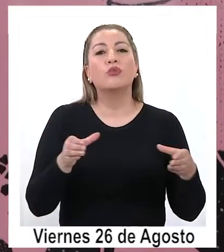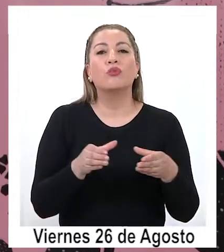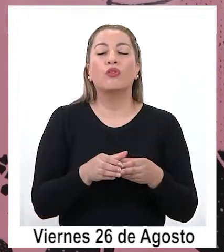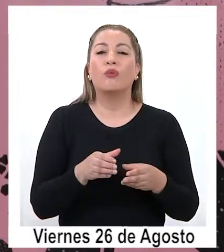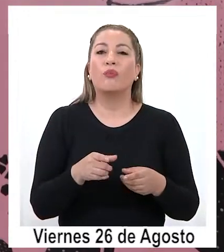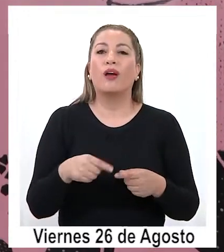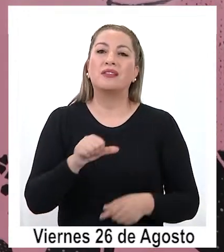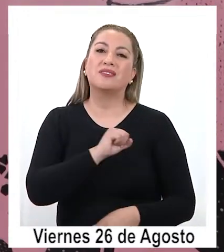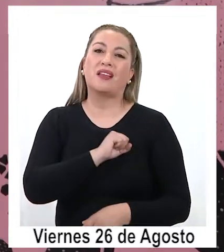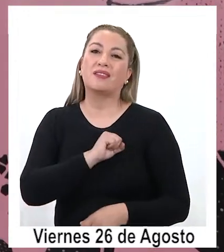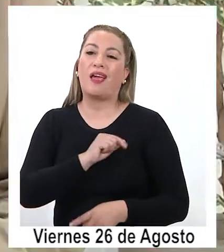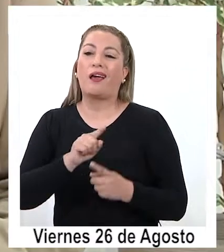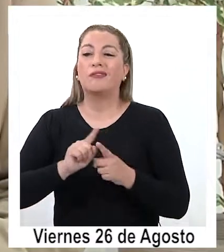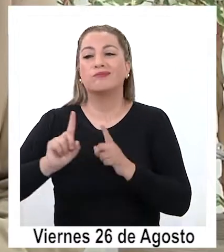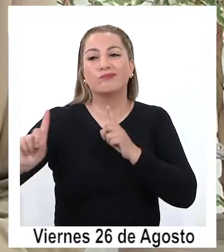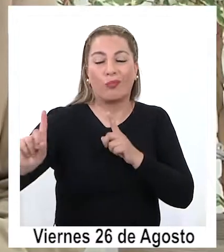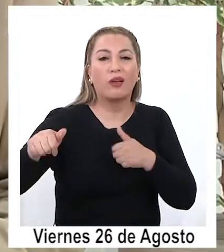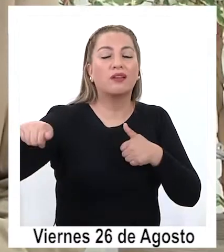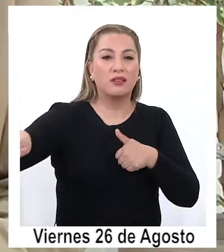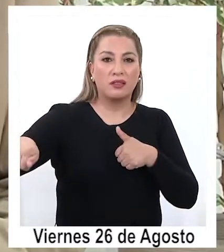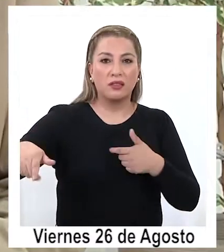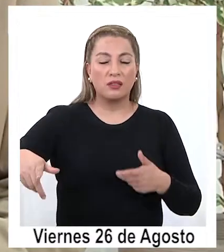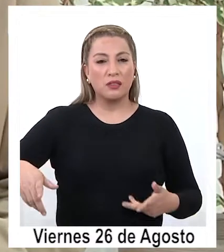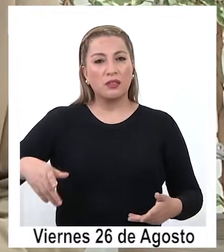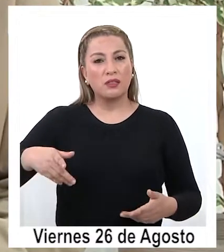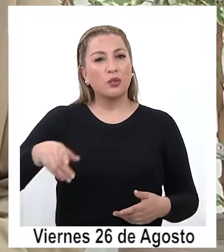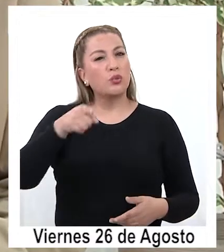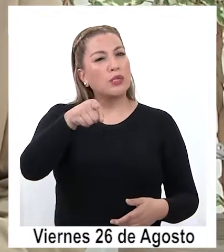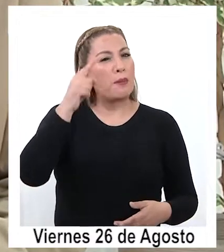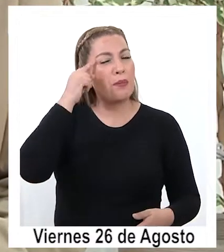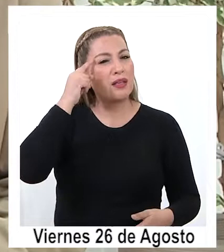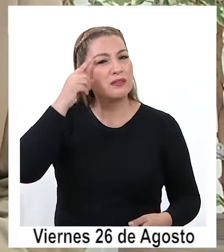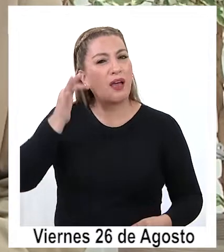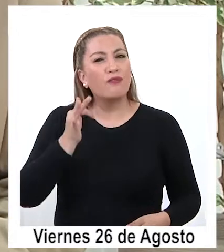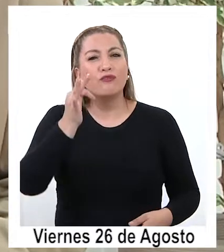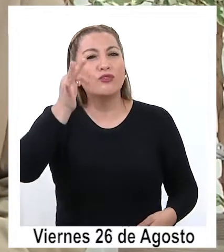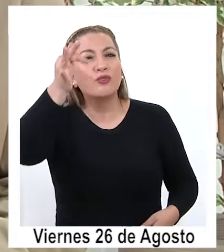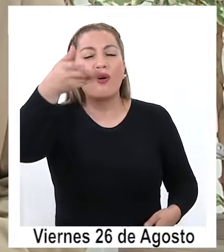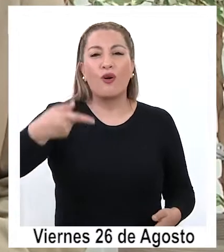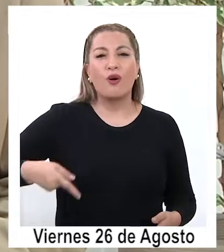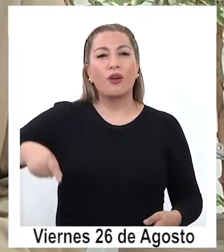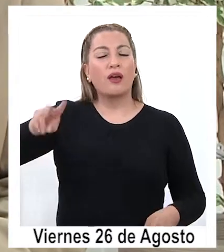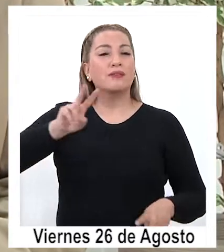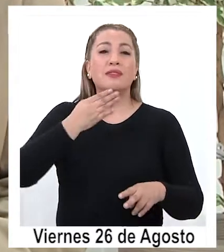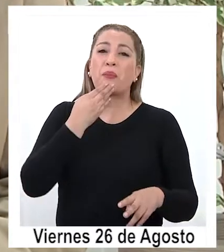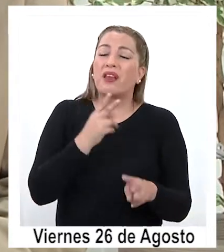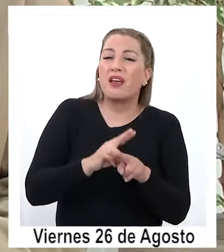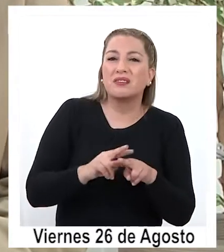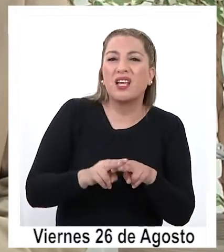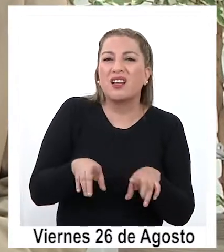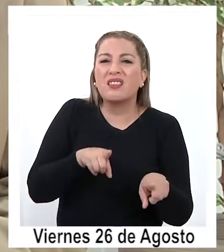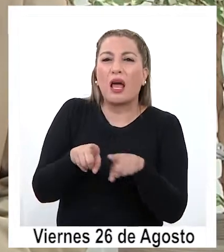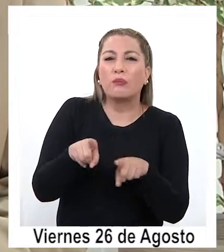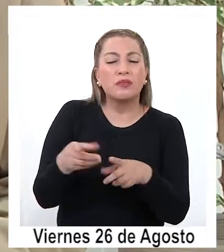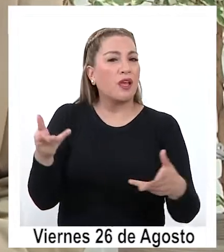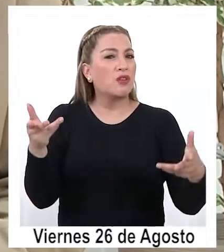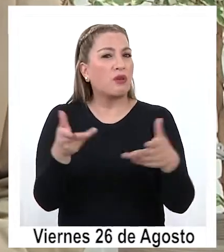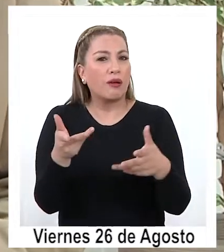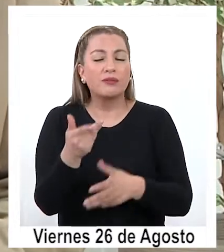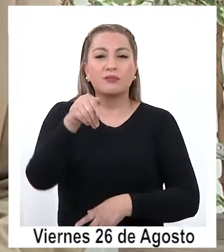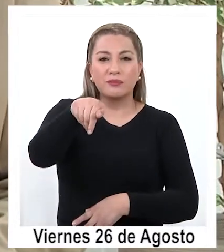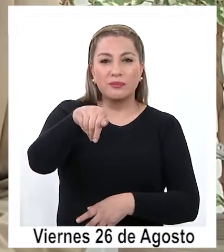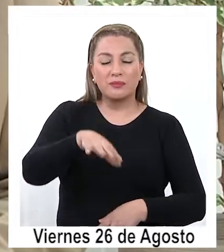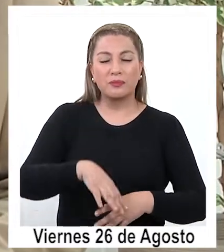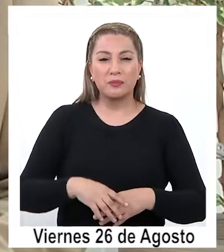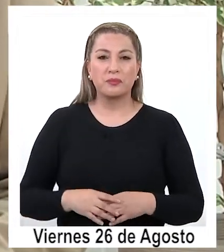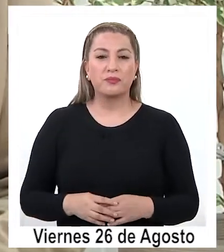del centro del país ¿Cómo se visualiza esa parte? ¿Cómo se gestiona? ¿Hay que generar